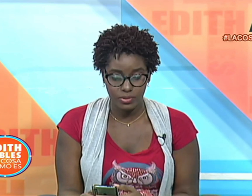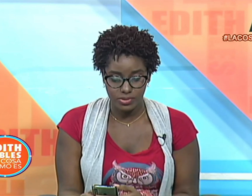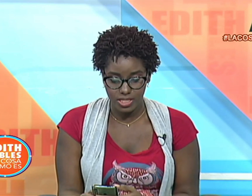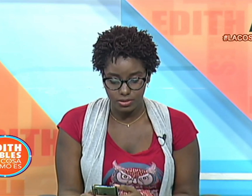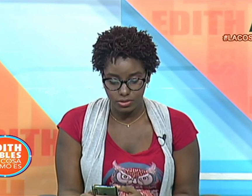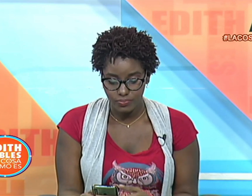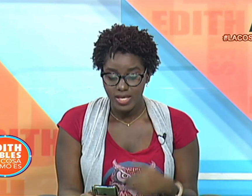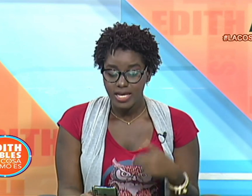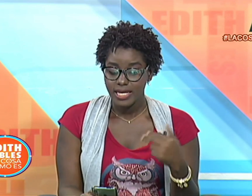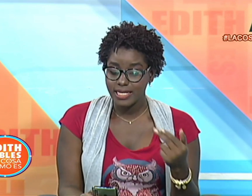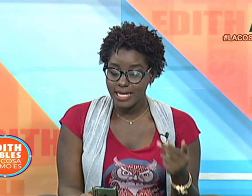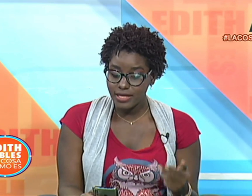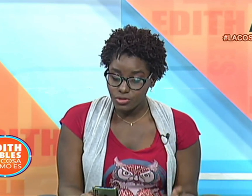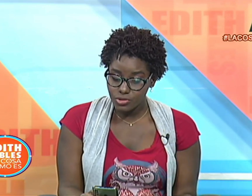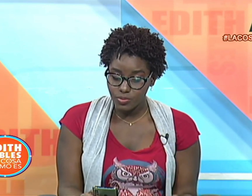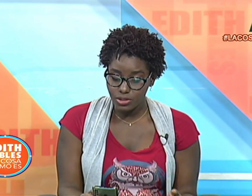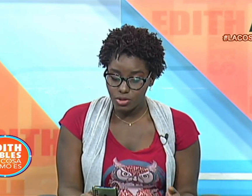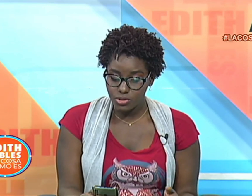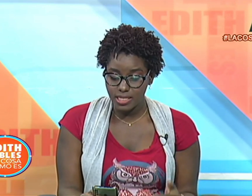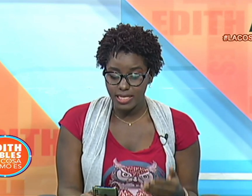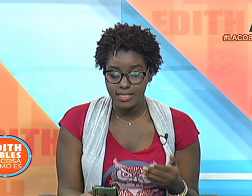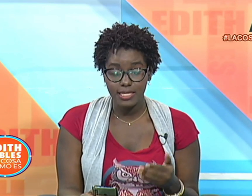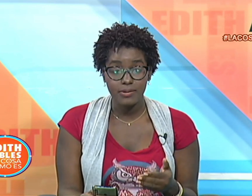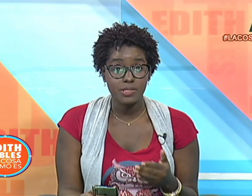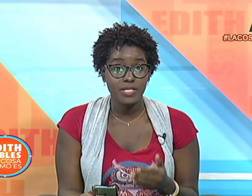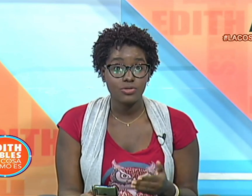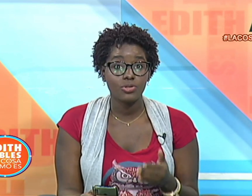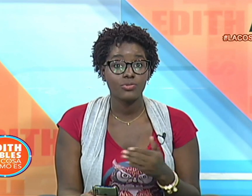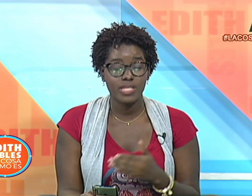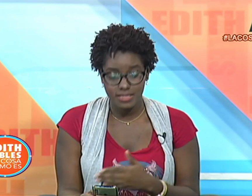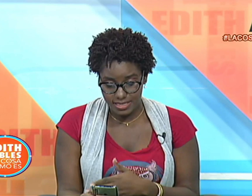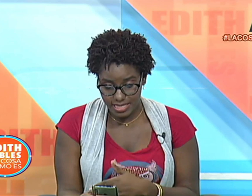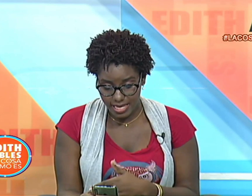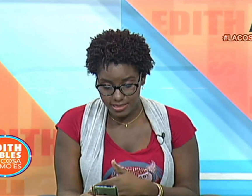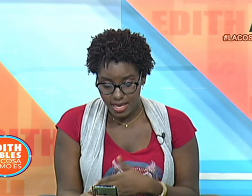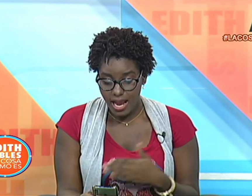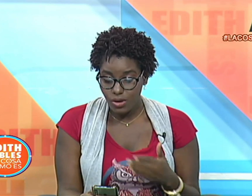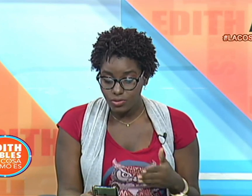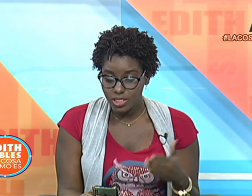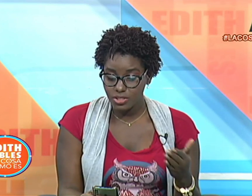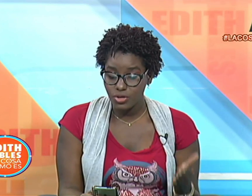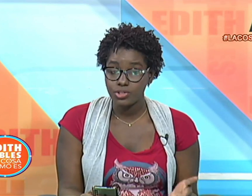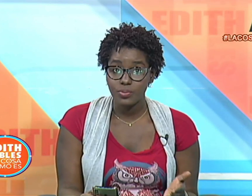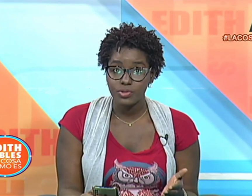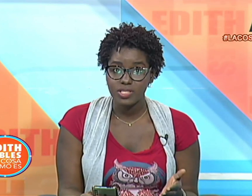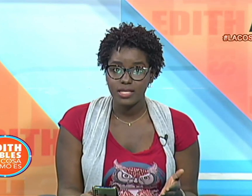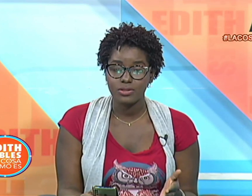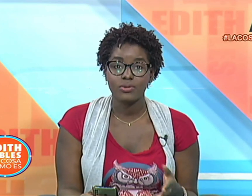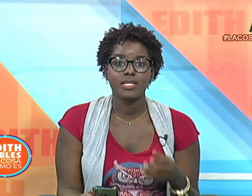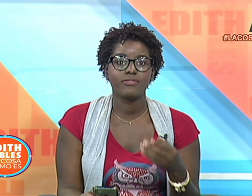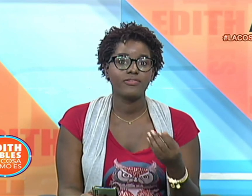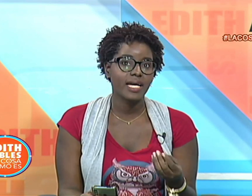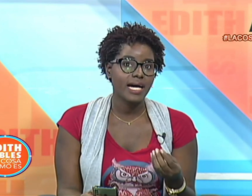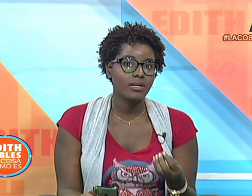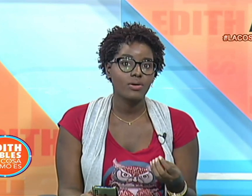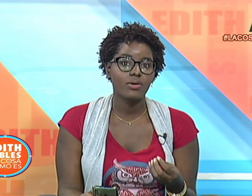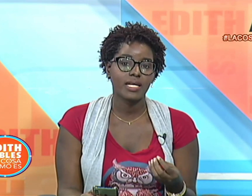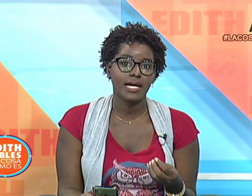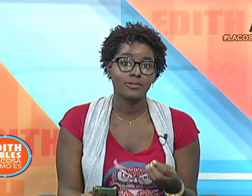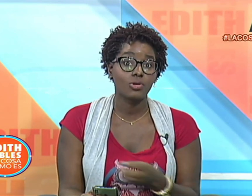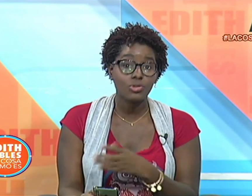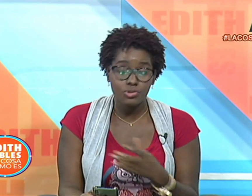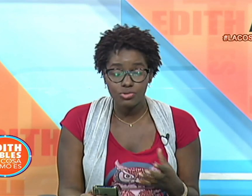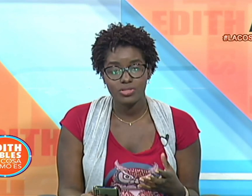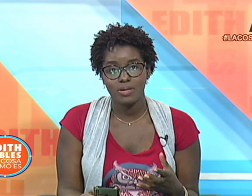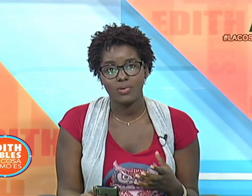27% en el año 2012 el itebis pasó de un 16 a un 18 por ciento y fue algo